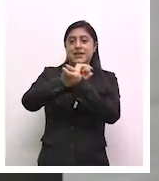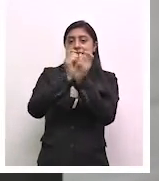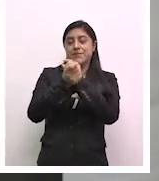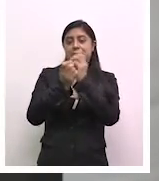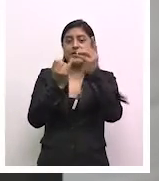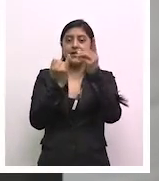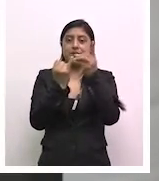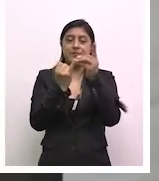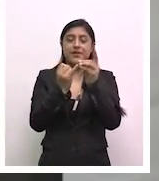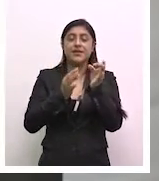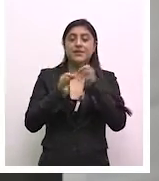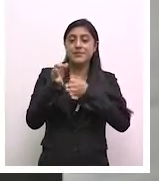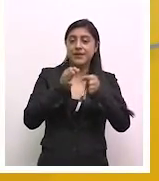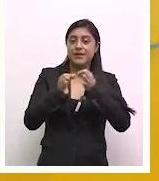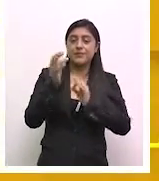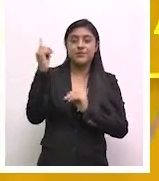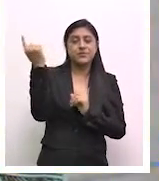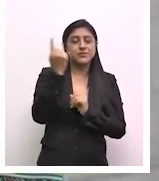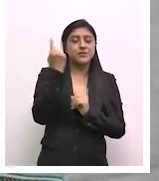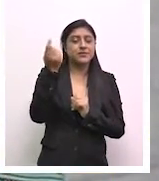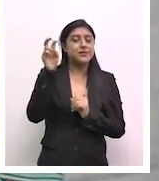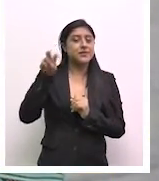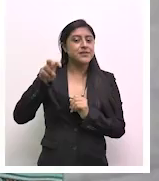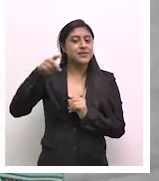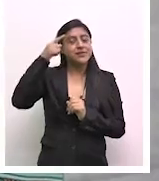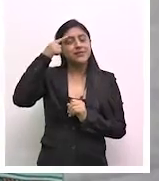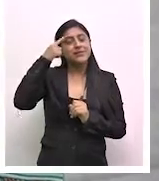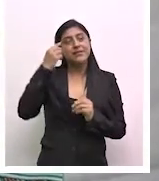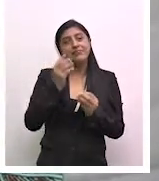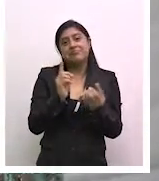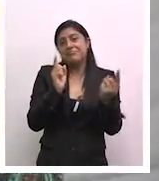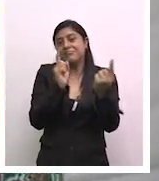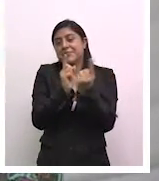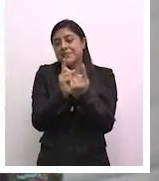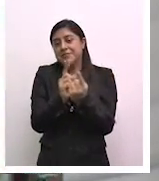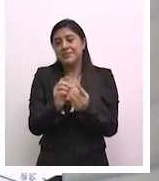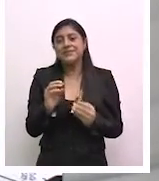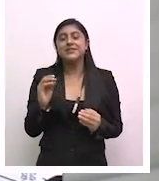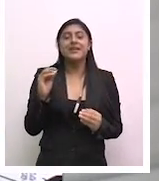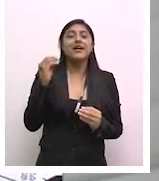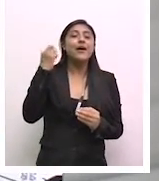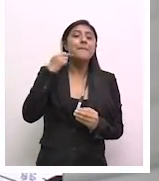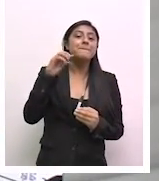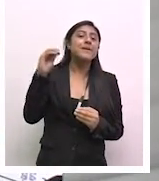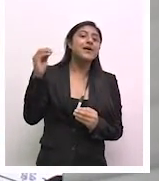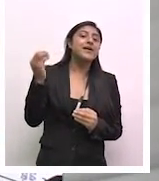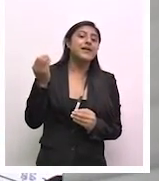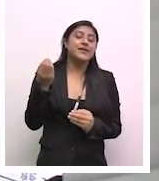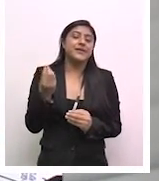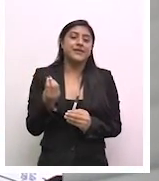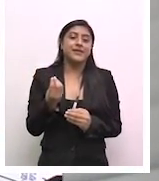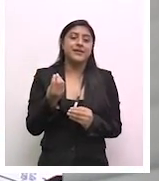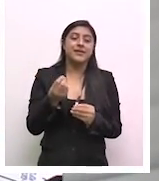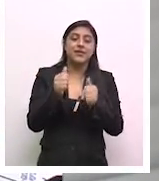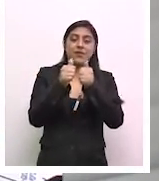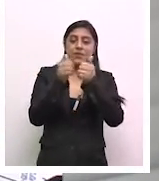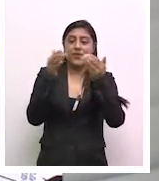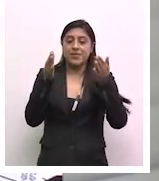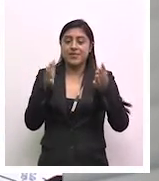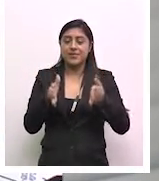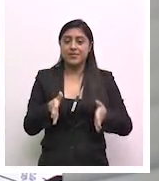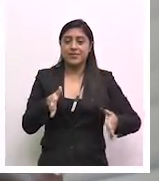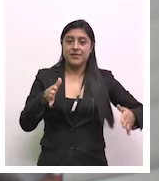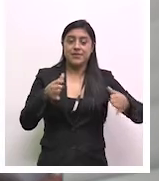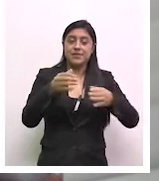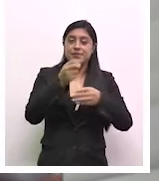todo lo que necesita saber. Además, conozca para qué población RENAP emite los DPI